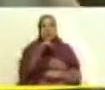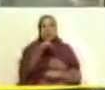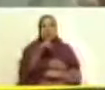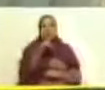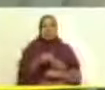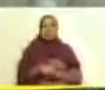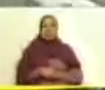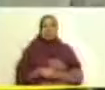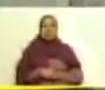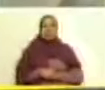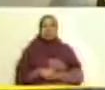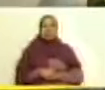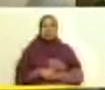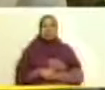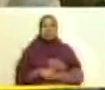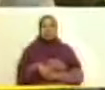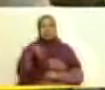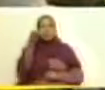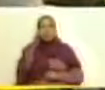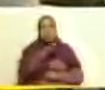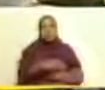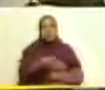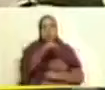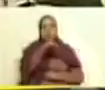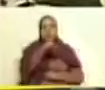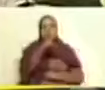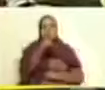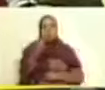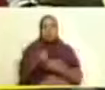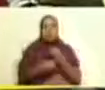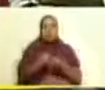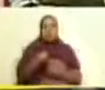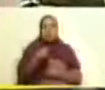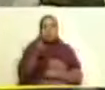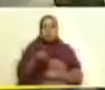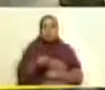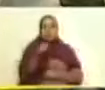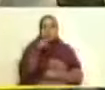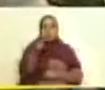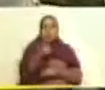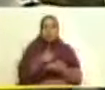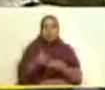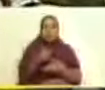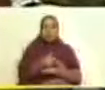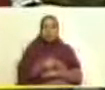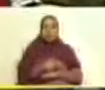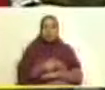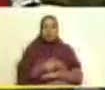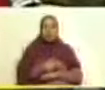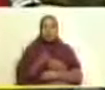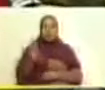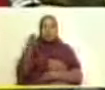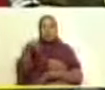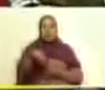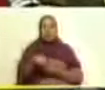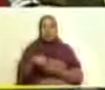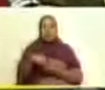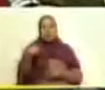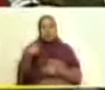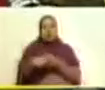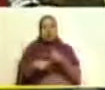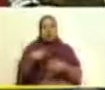ir a escuchar a nuestro pueblo. Y como dijo el gobernador de Miranda en su